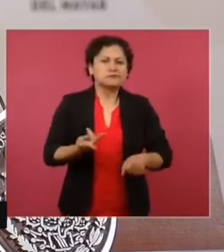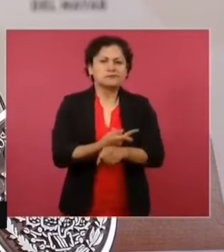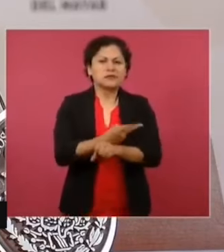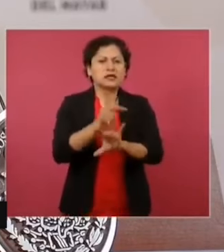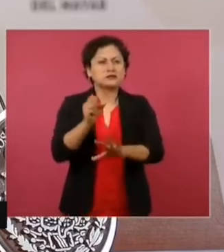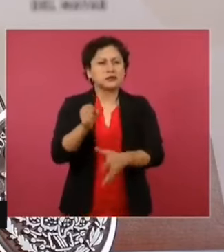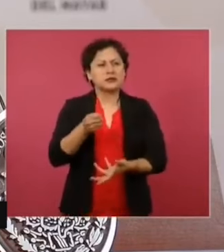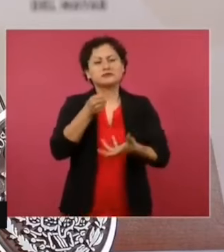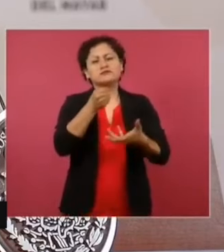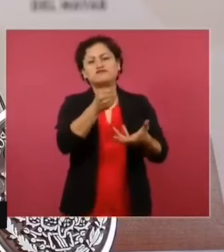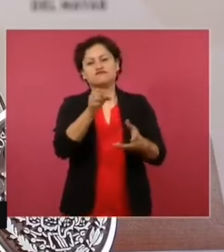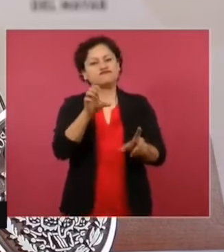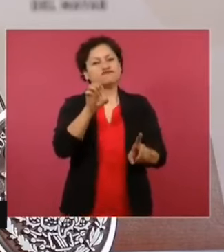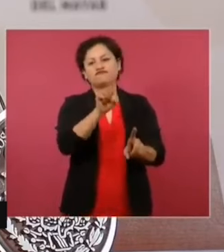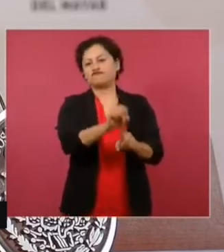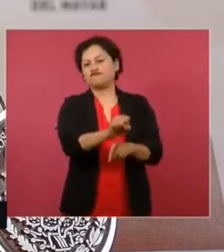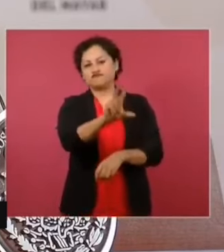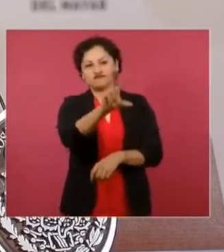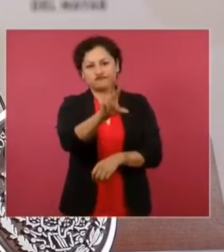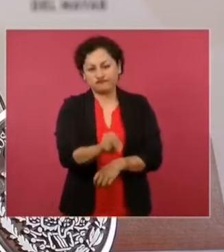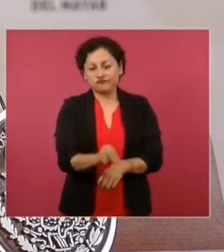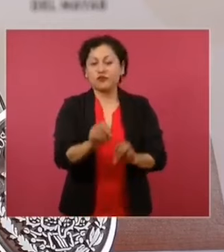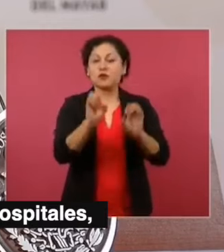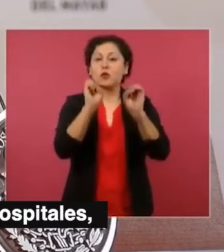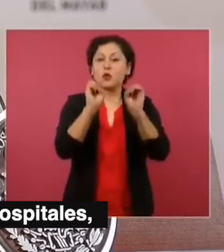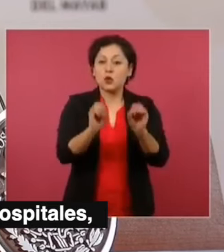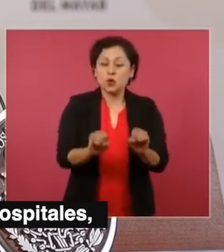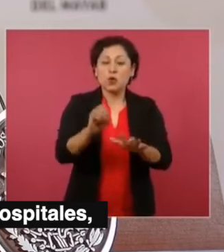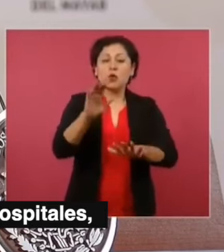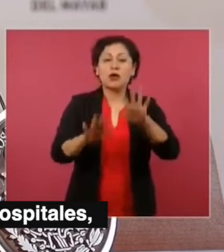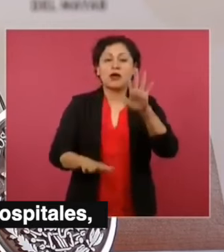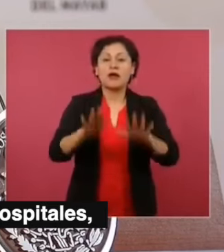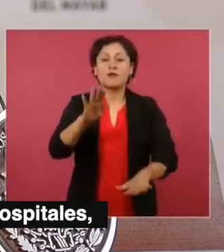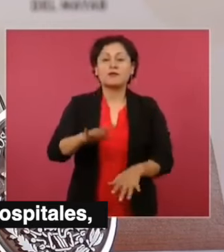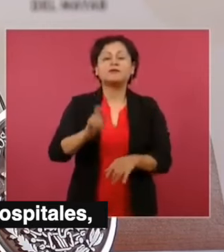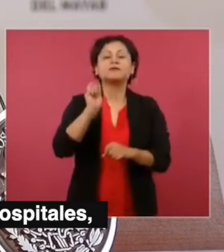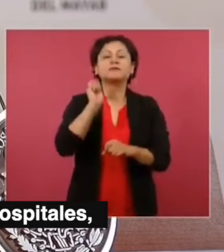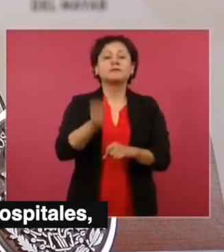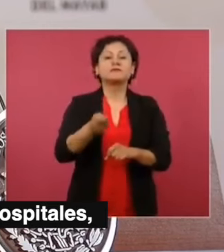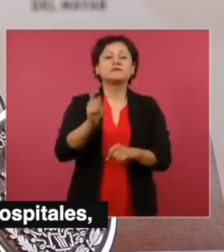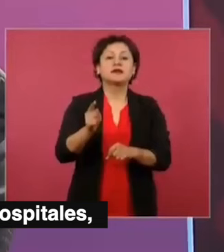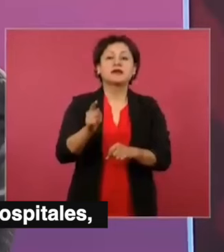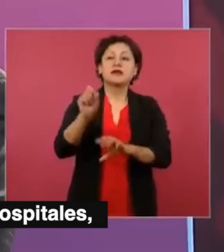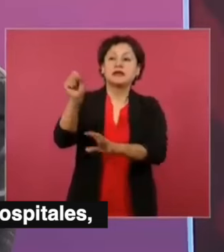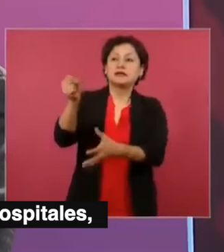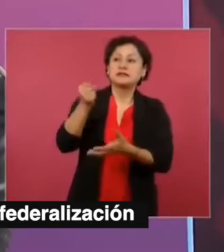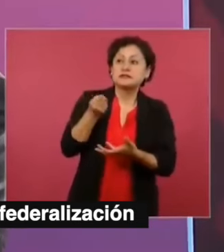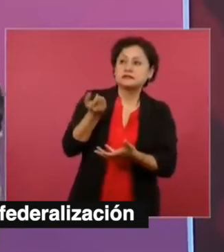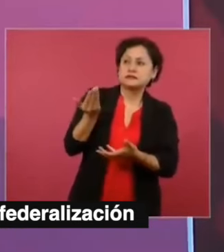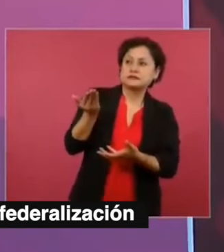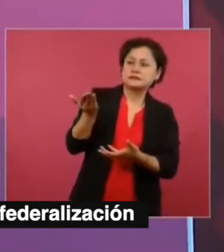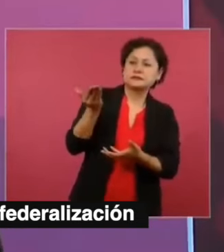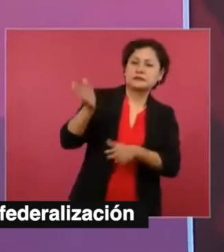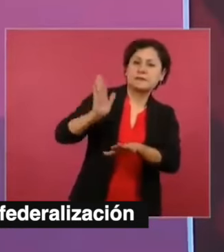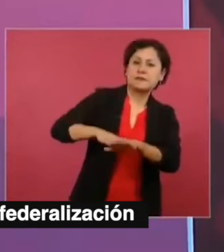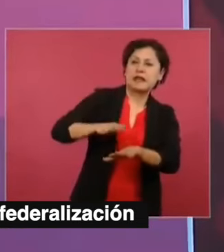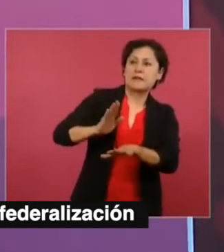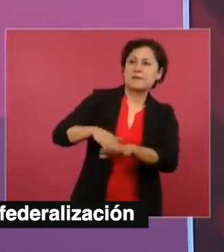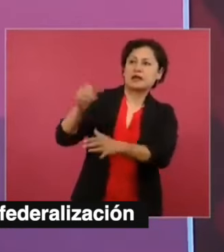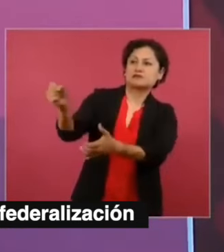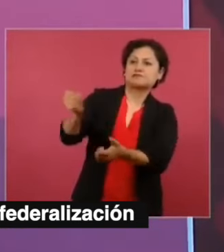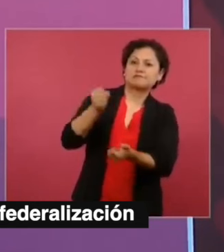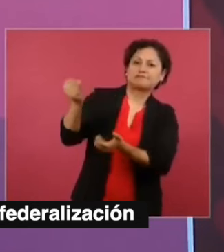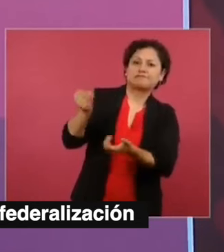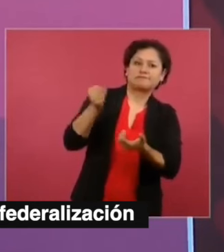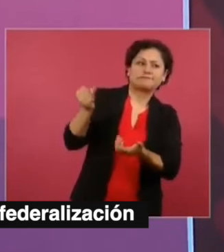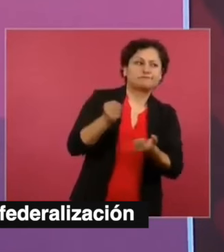sin equipamiento o sin plantilla suficiente. Destacó que estos avances en la rehabilitación de hospitales, en algunos casos, se